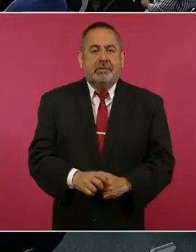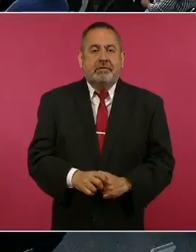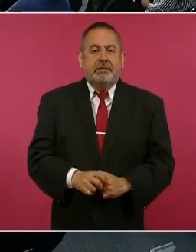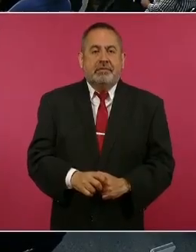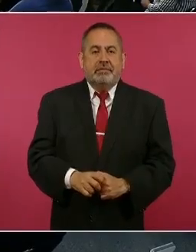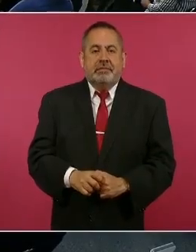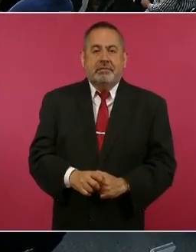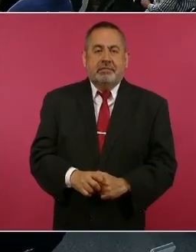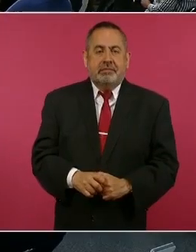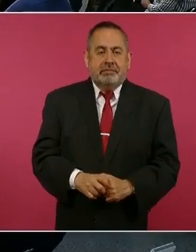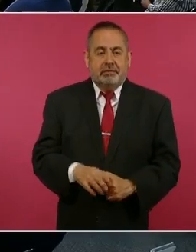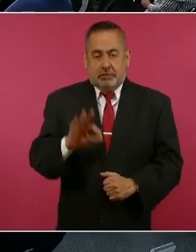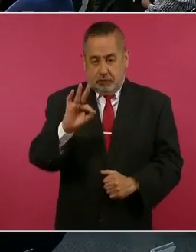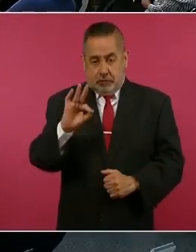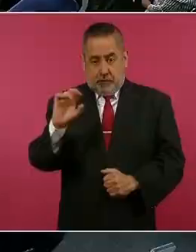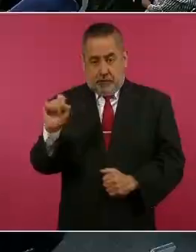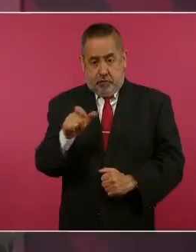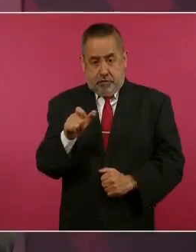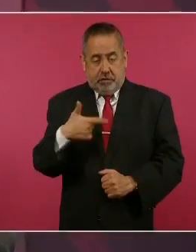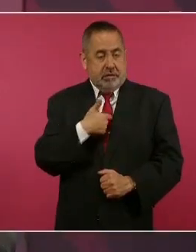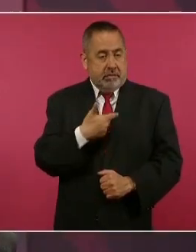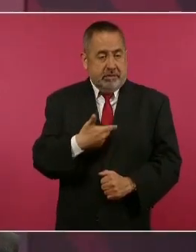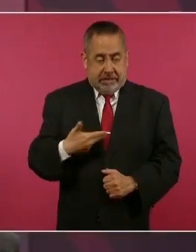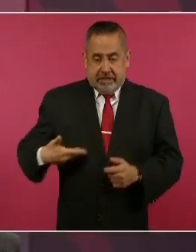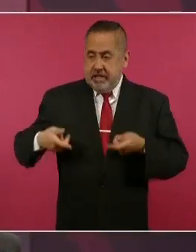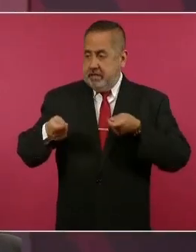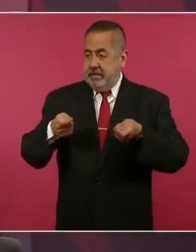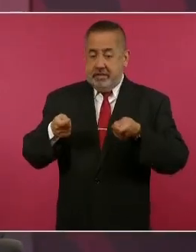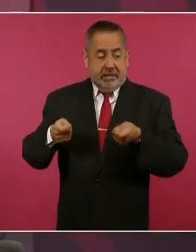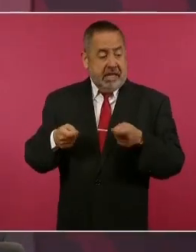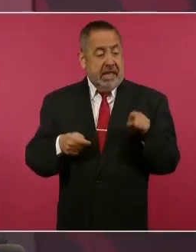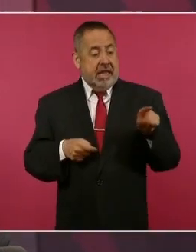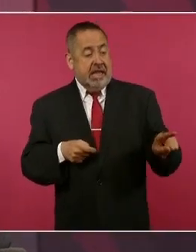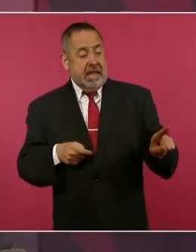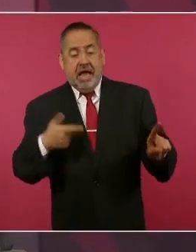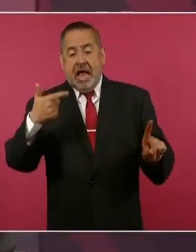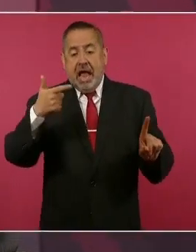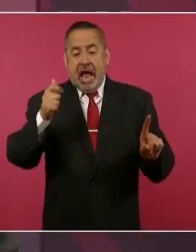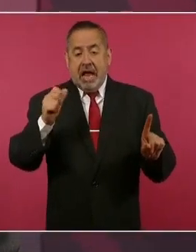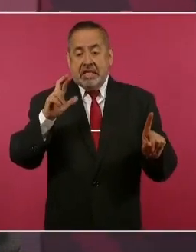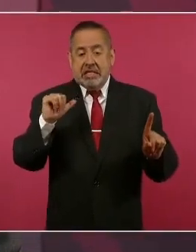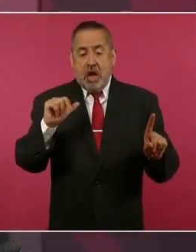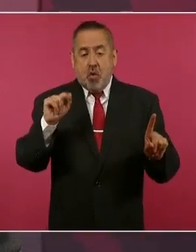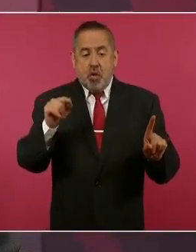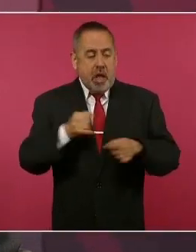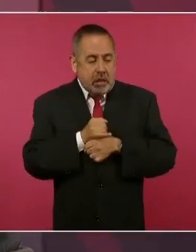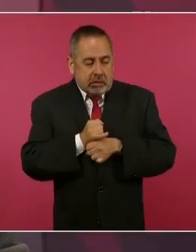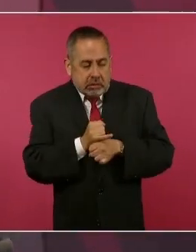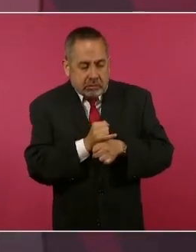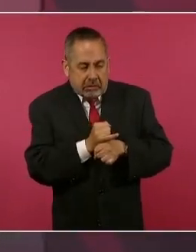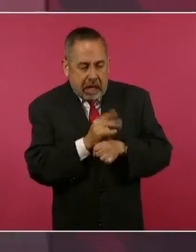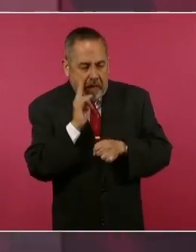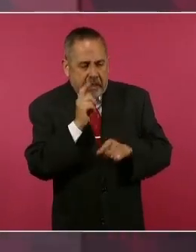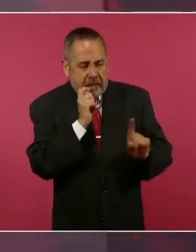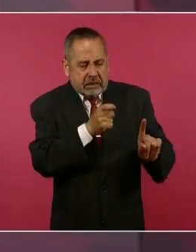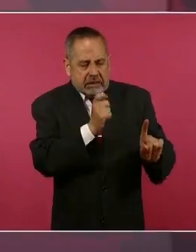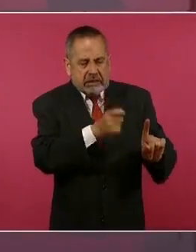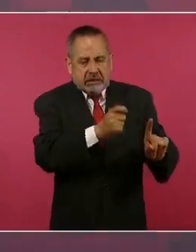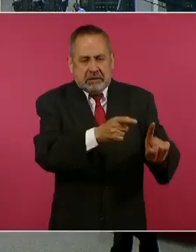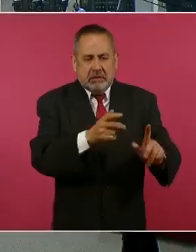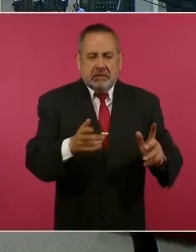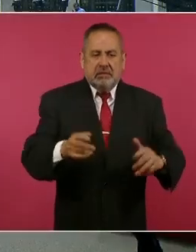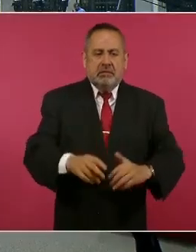está en el gobierno, ya García Luna está en investigación. Investigación, así es. ¿Sí?